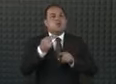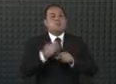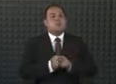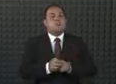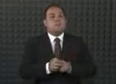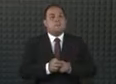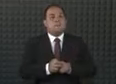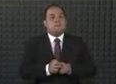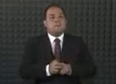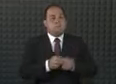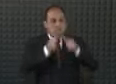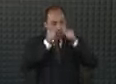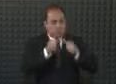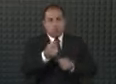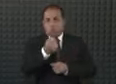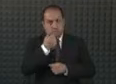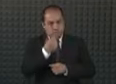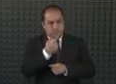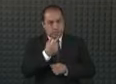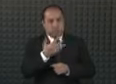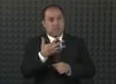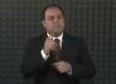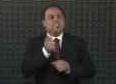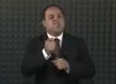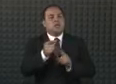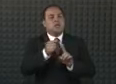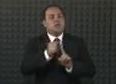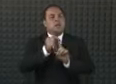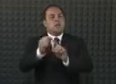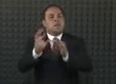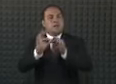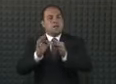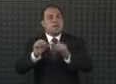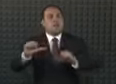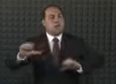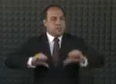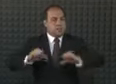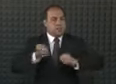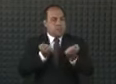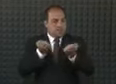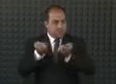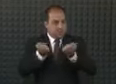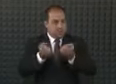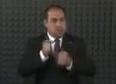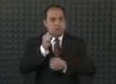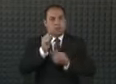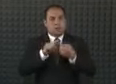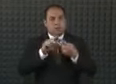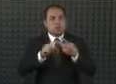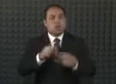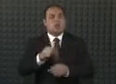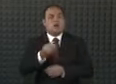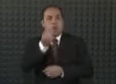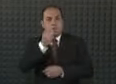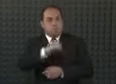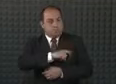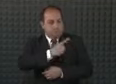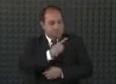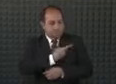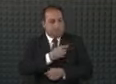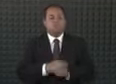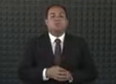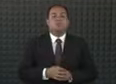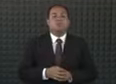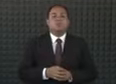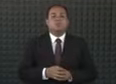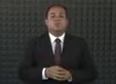no farmacológicas, que son básicamente orientaciones de activación física y de alimentación saludable. Entonces,